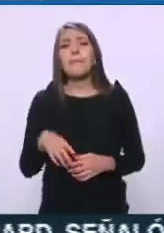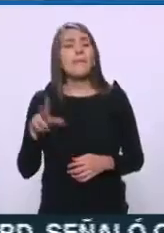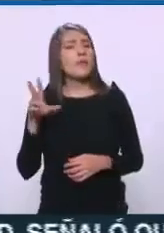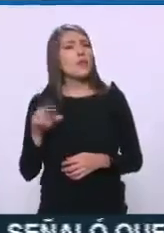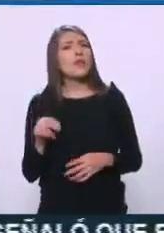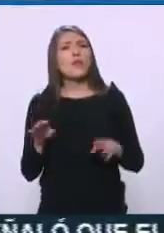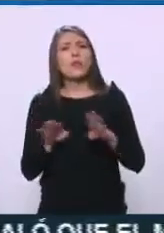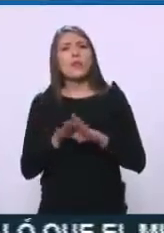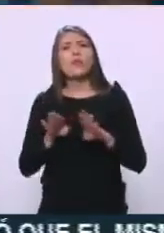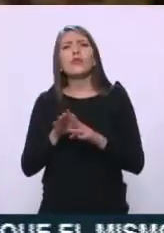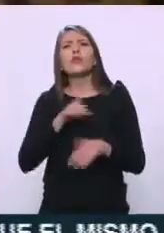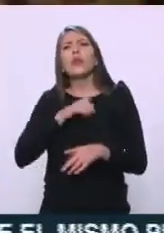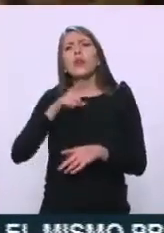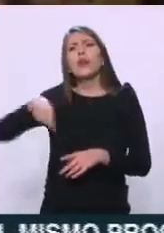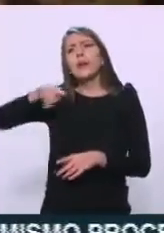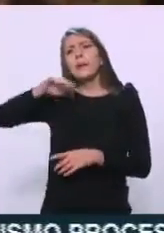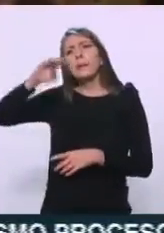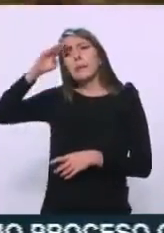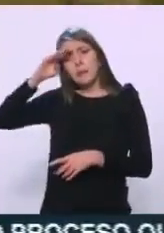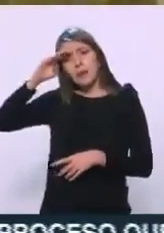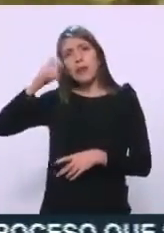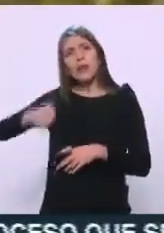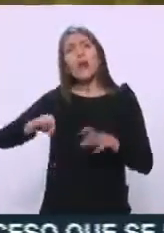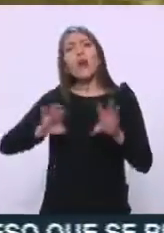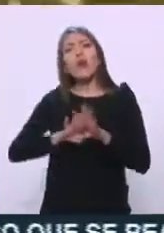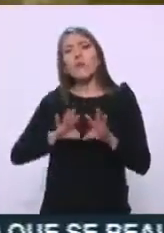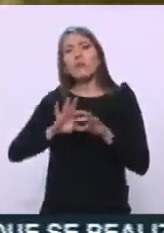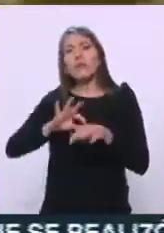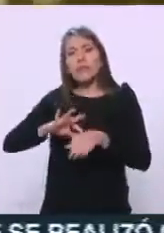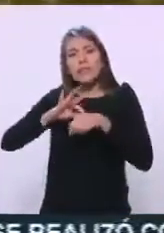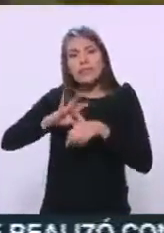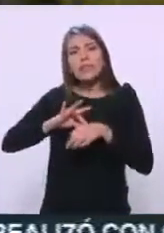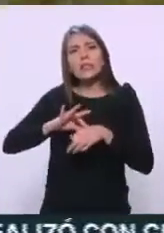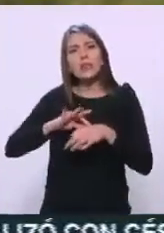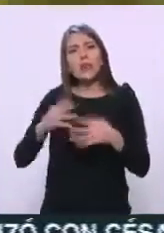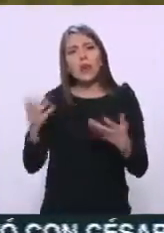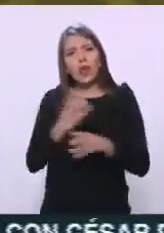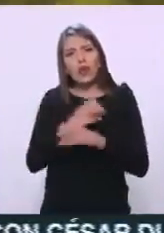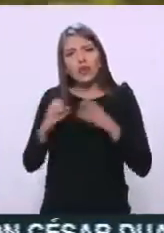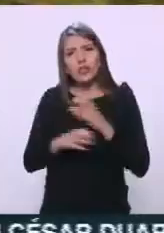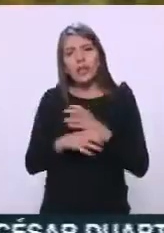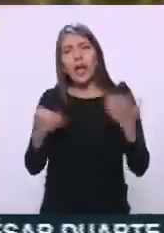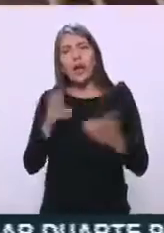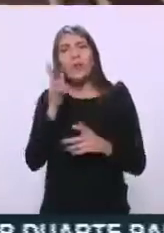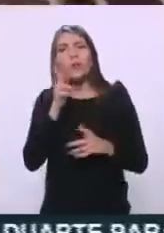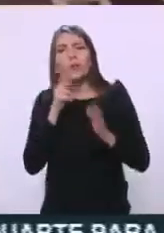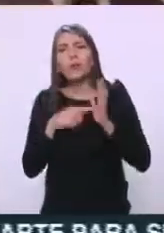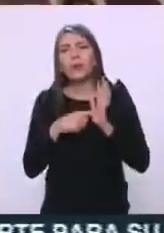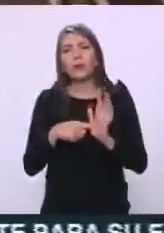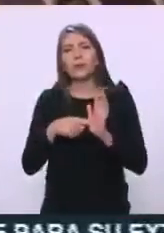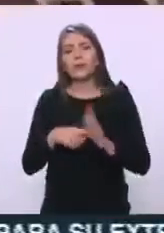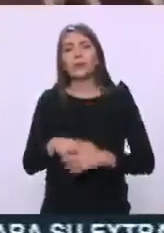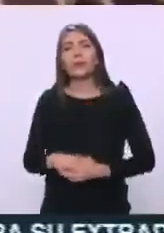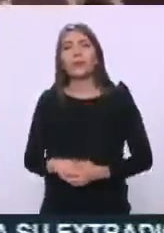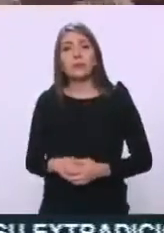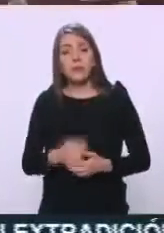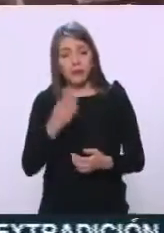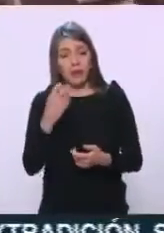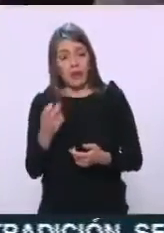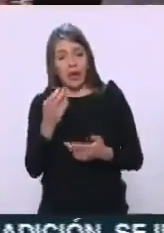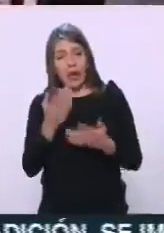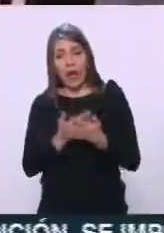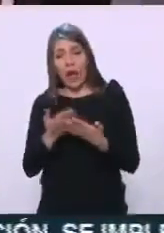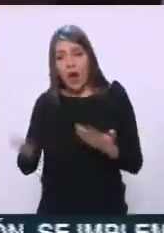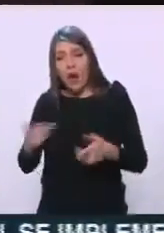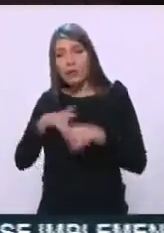mera interpretación, es un asunto de hechos probados. Y eso es determinante en la orientación que ha seguido hasta ahora